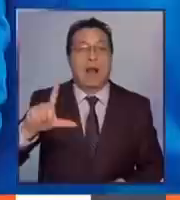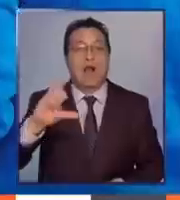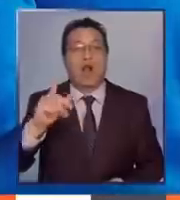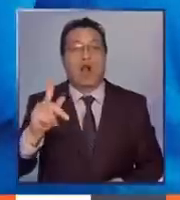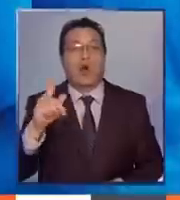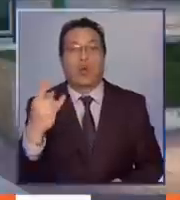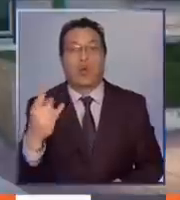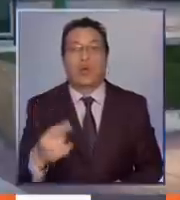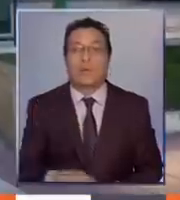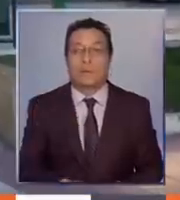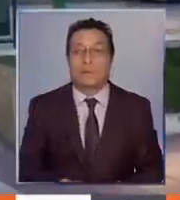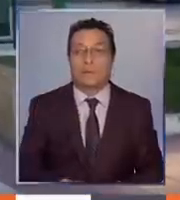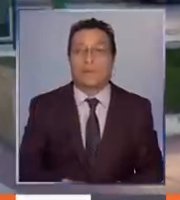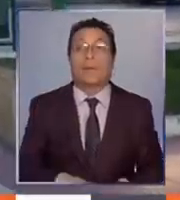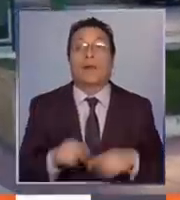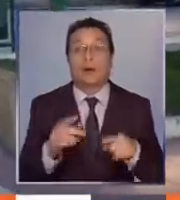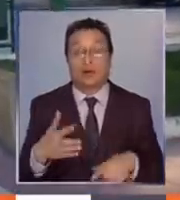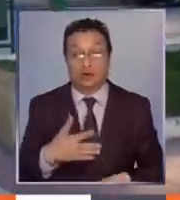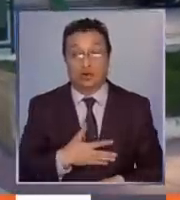que tú tienes? Yo,